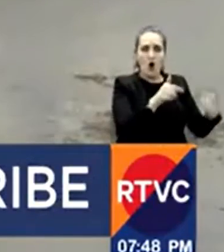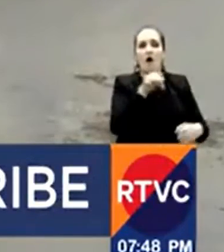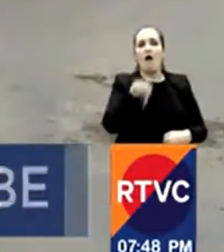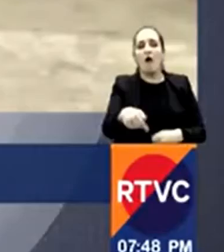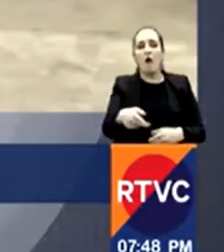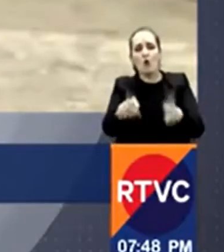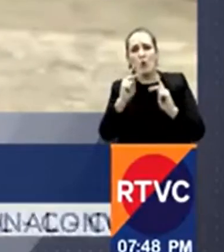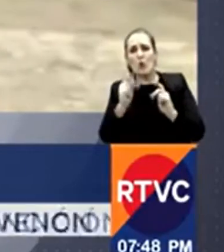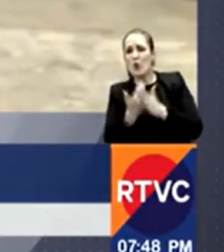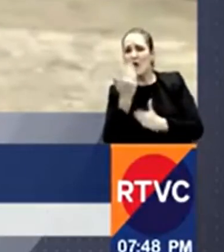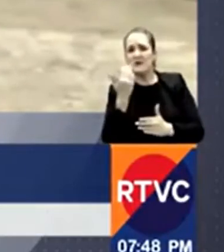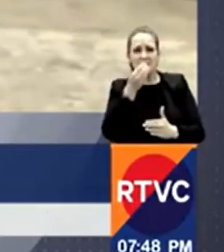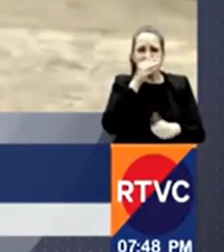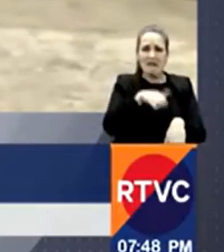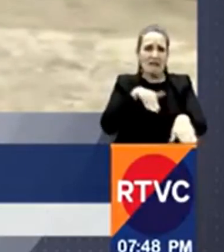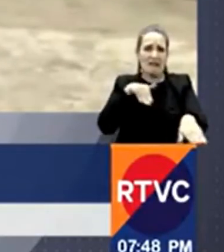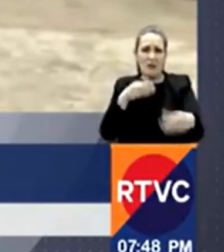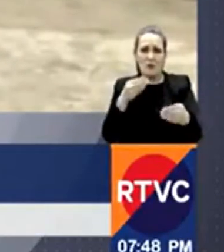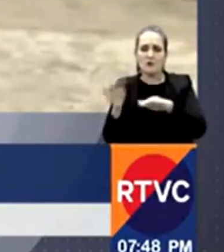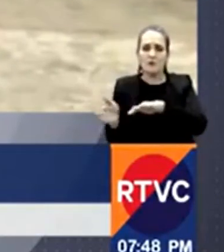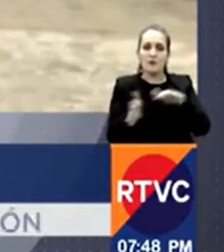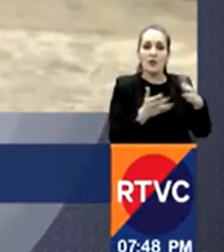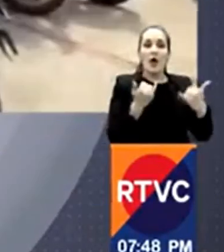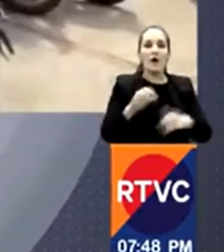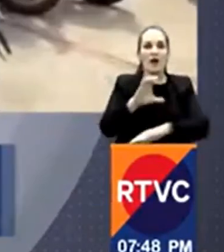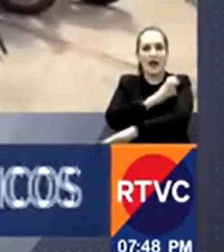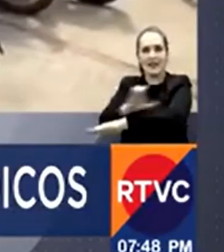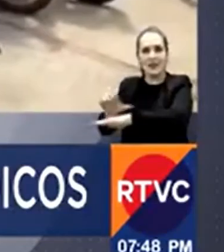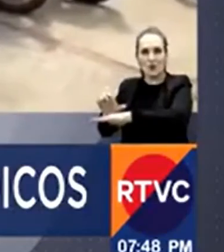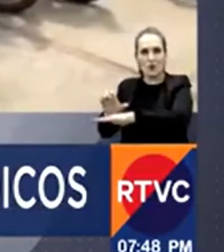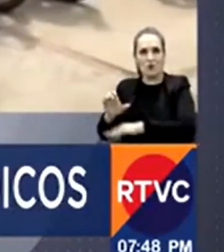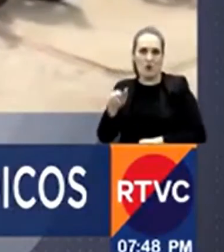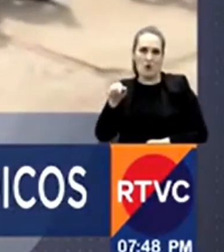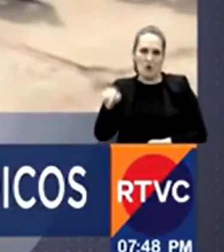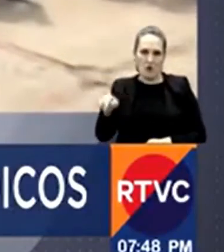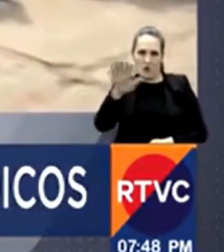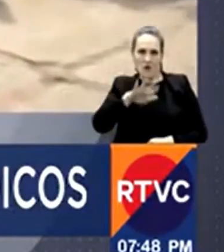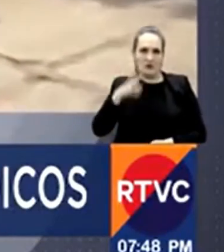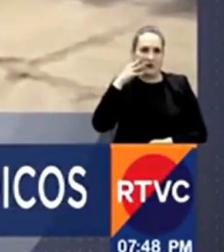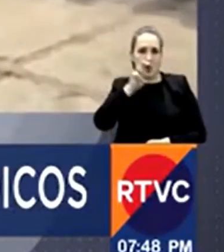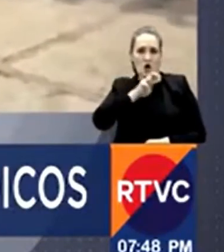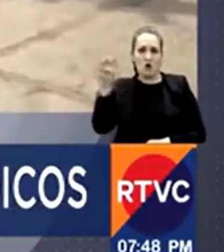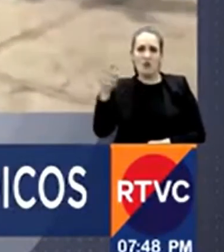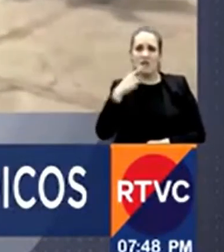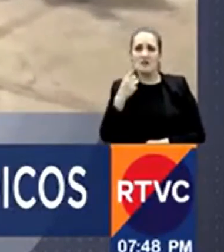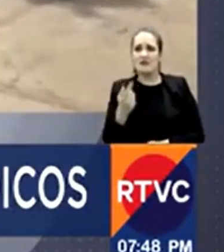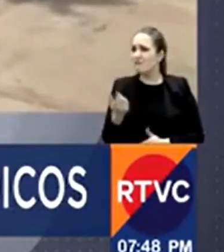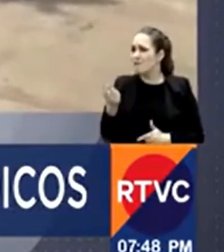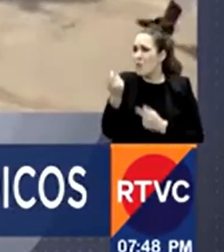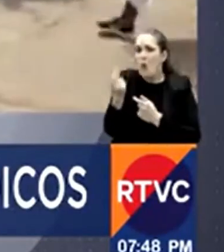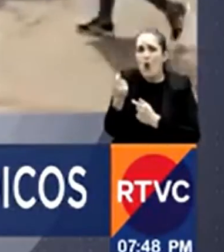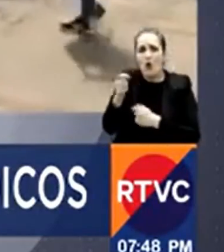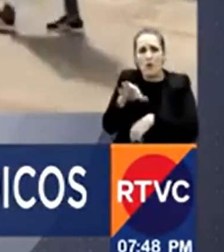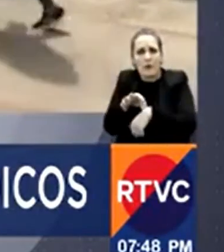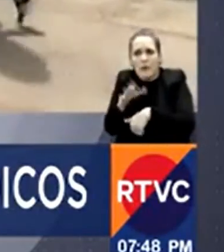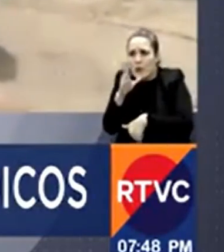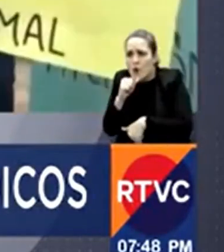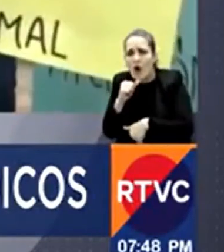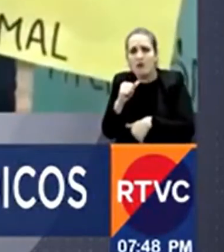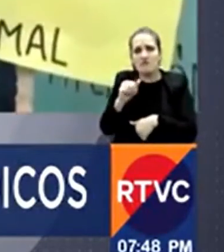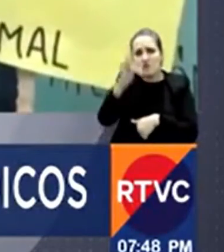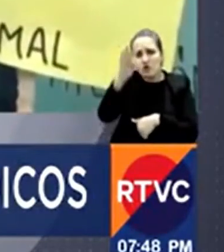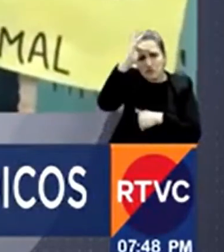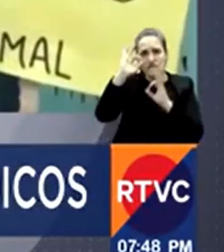registra en el Catatumbo tiene que ver con el único médico para atender 42.000 habitantes, faltas de insumos y el mal estado de los puestos de